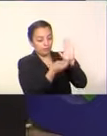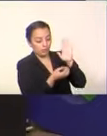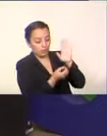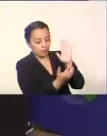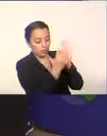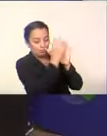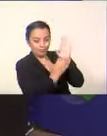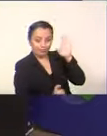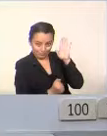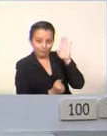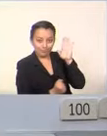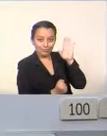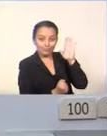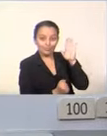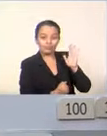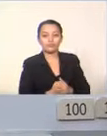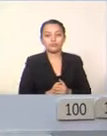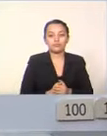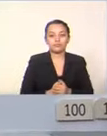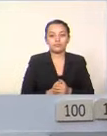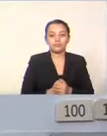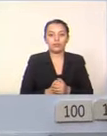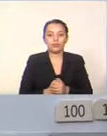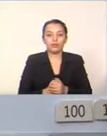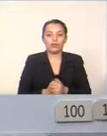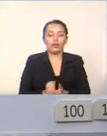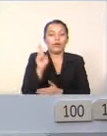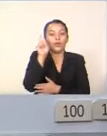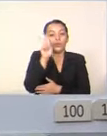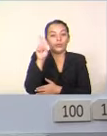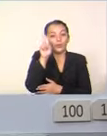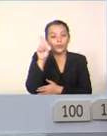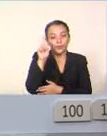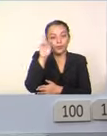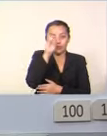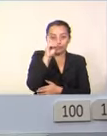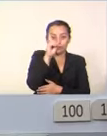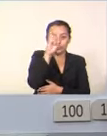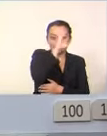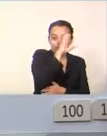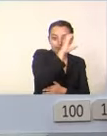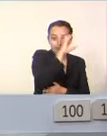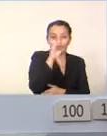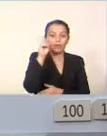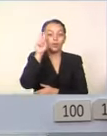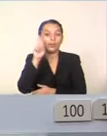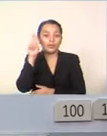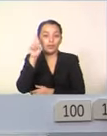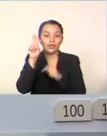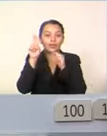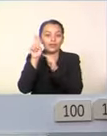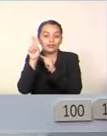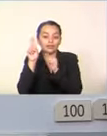este caso, como las unidades del minuendo son menores que las del sustraendo, es necesario que prestemos de las decenas.